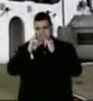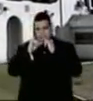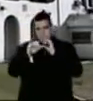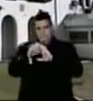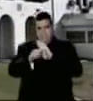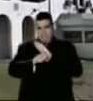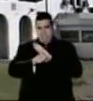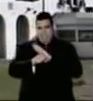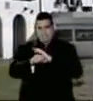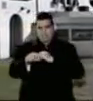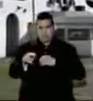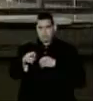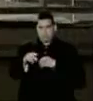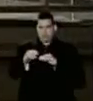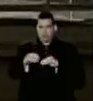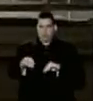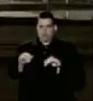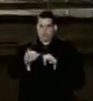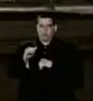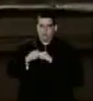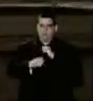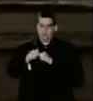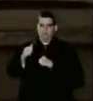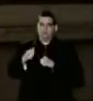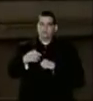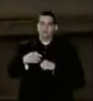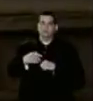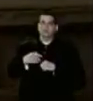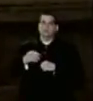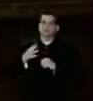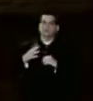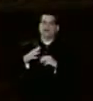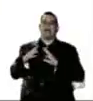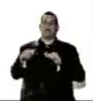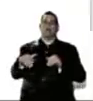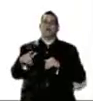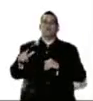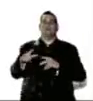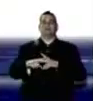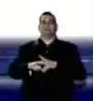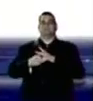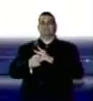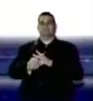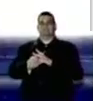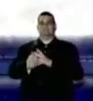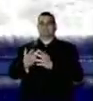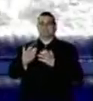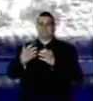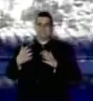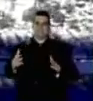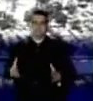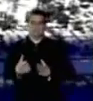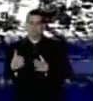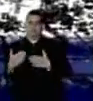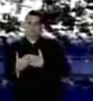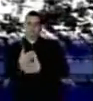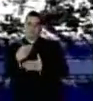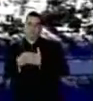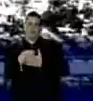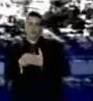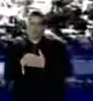Piedras. Los terrenos, al igual que la estructura del Oso Blanco, será el eje central de una iniciativa que busca impulsar una nueva